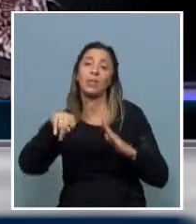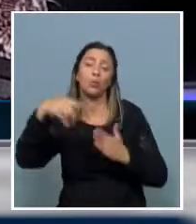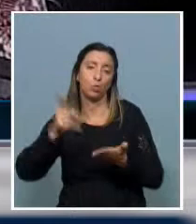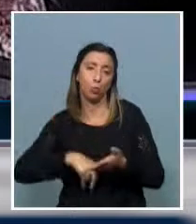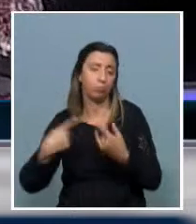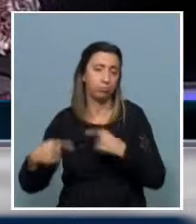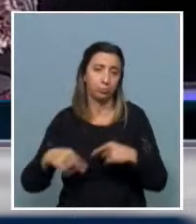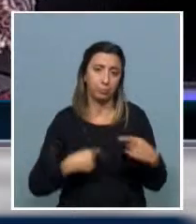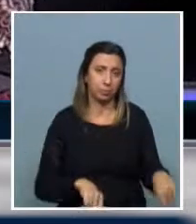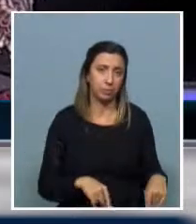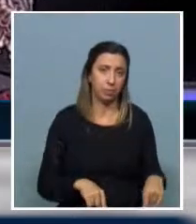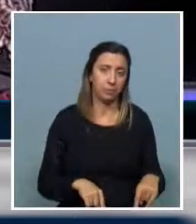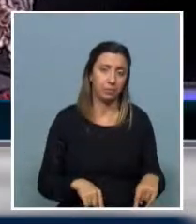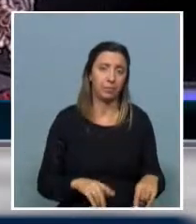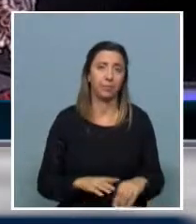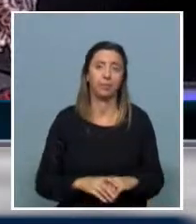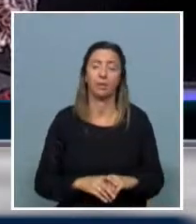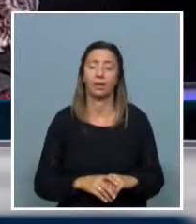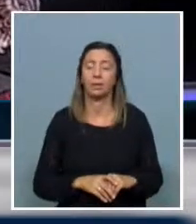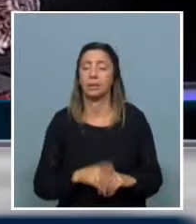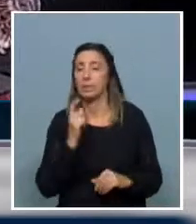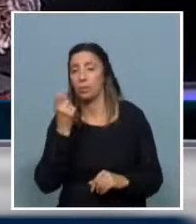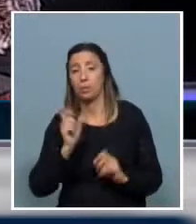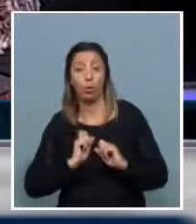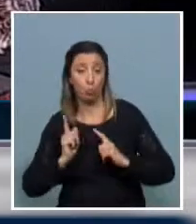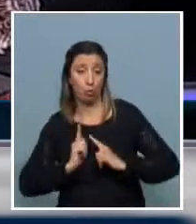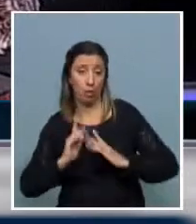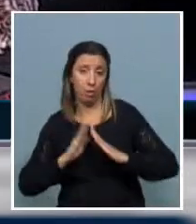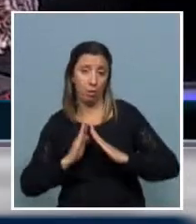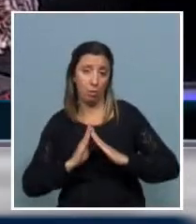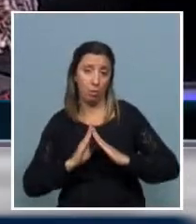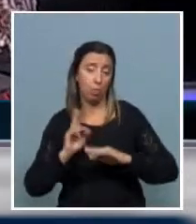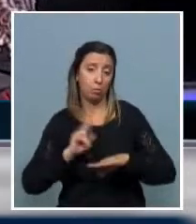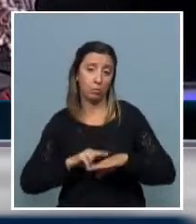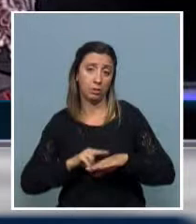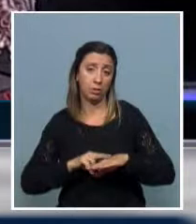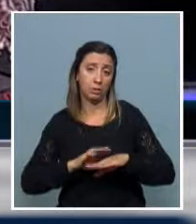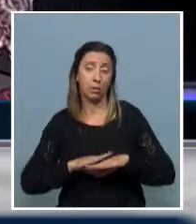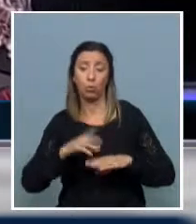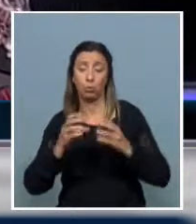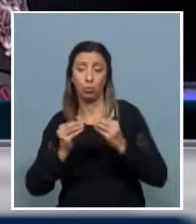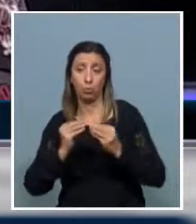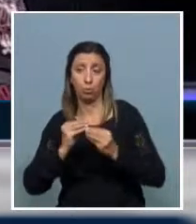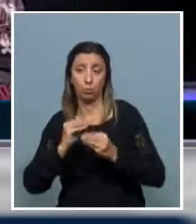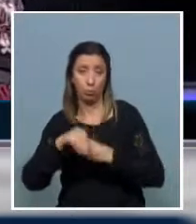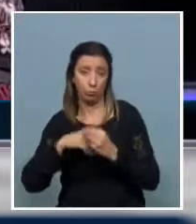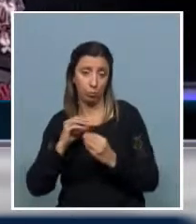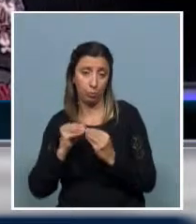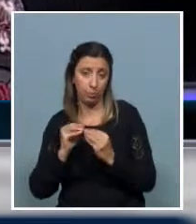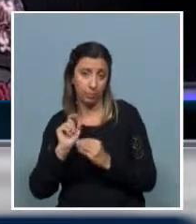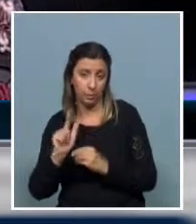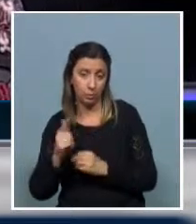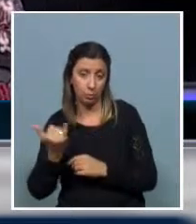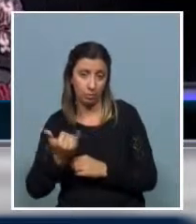algún propiedad inmueble que cuando alguien es dueño o él o el titular o alguien de su grupo familiar de un inmueble,